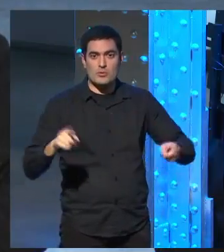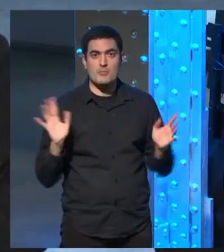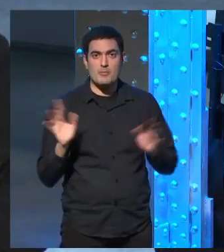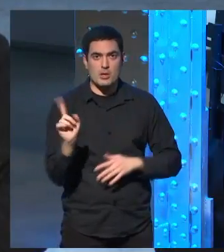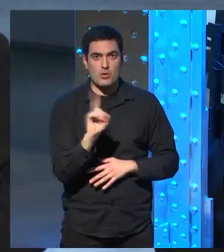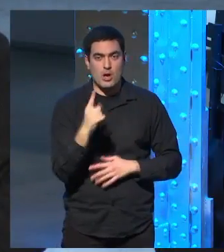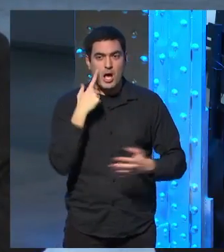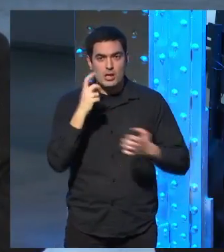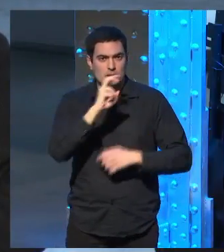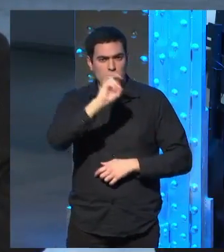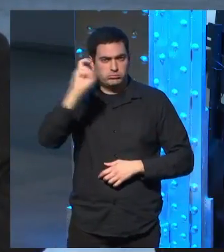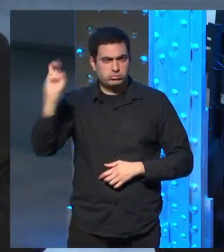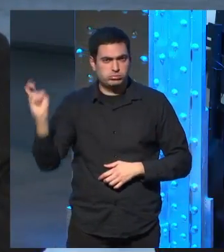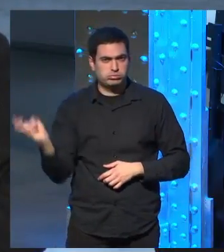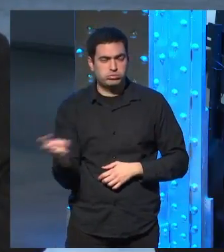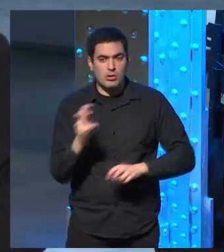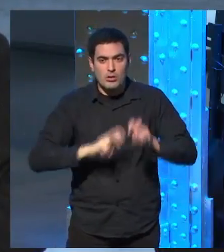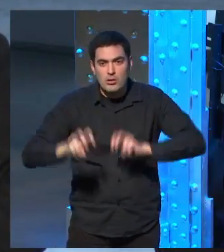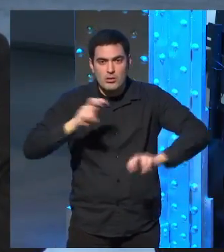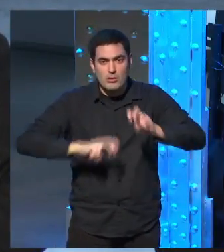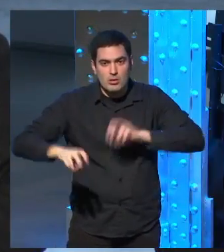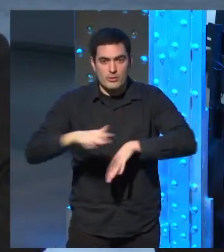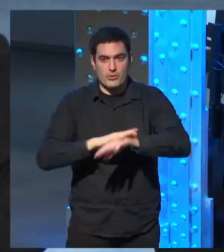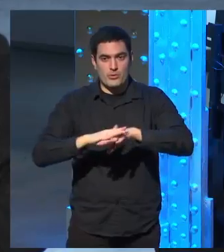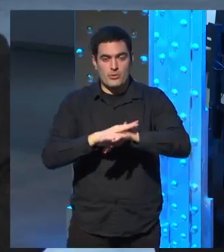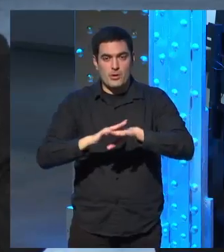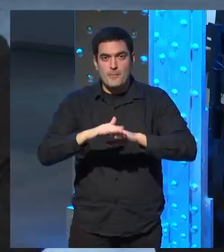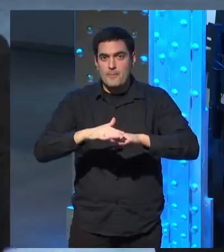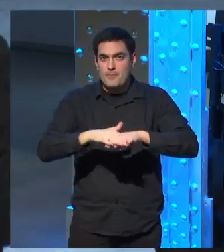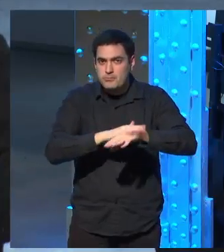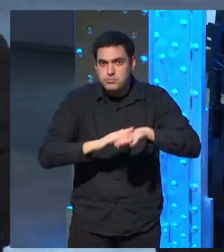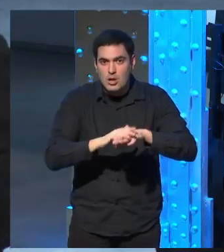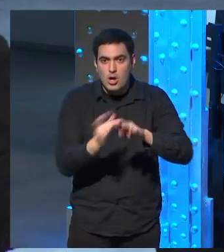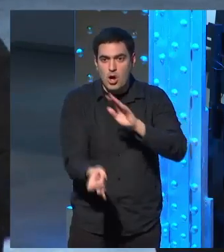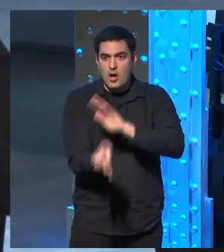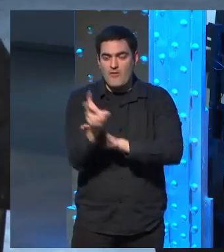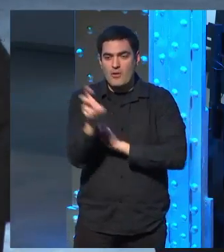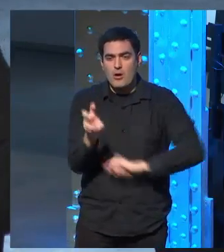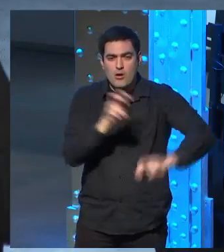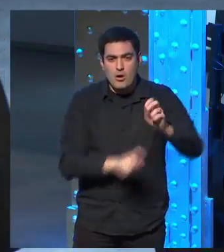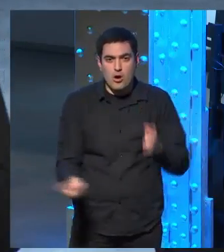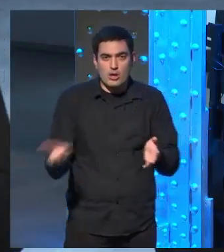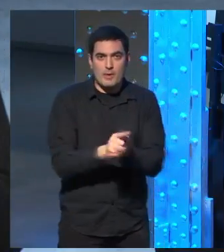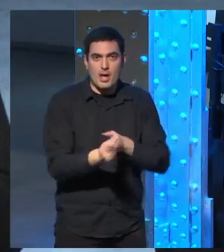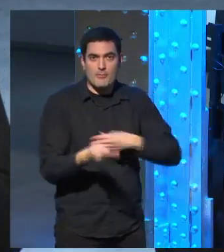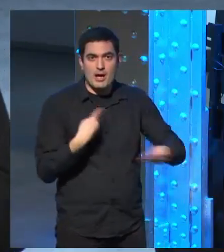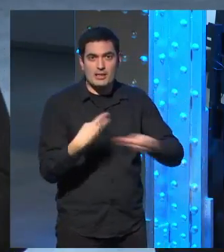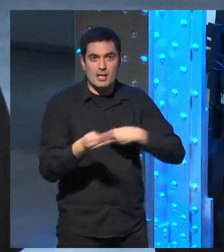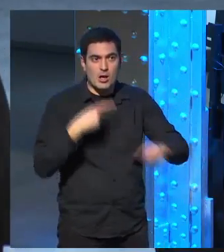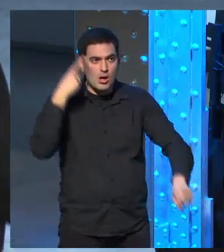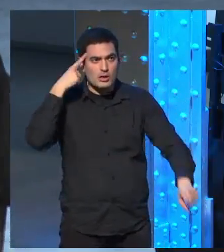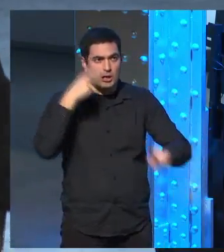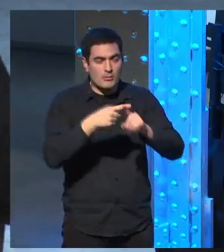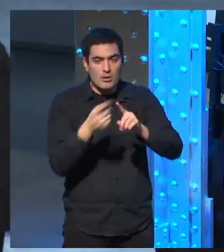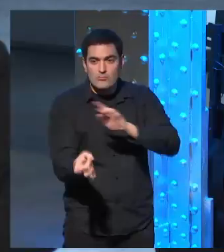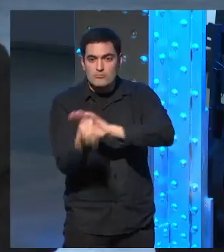las artes, buscan en la esencia, en lo elemental, lo primitivo, en el origen, buscan de nuevo material para